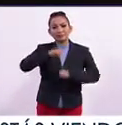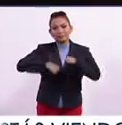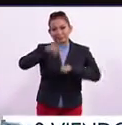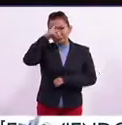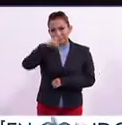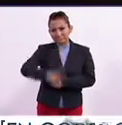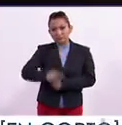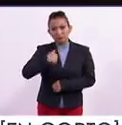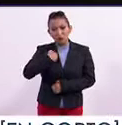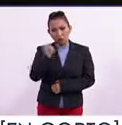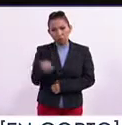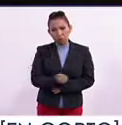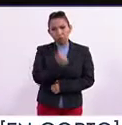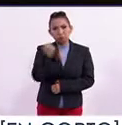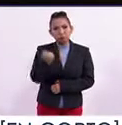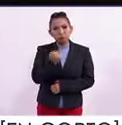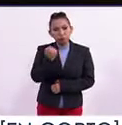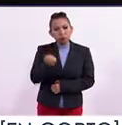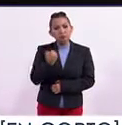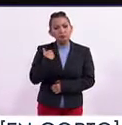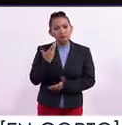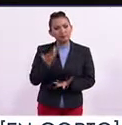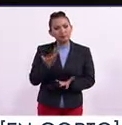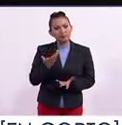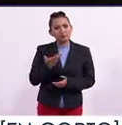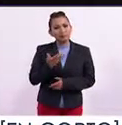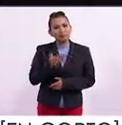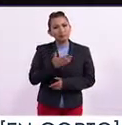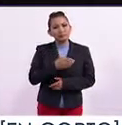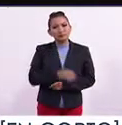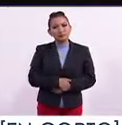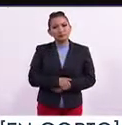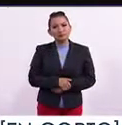Tuve la suerte de poder